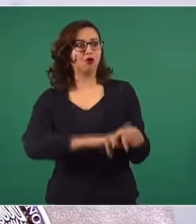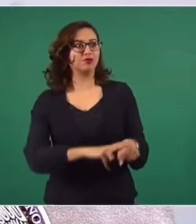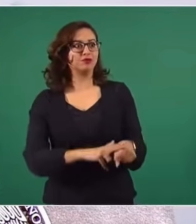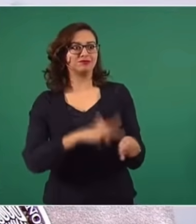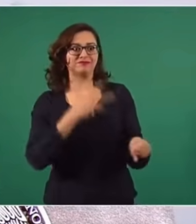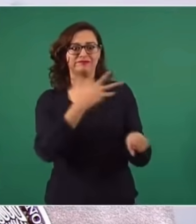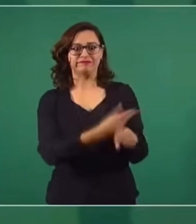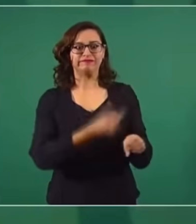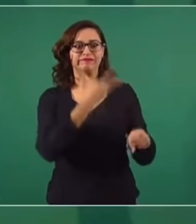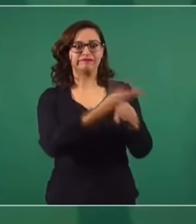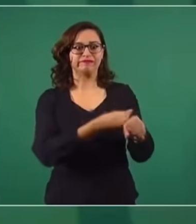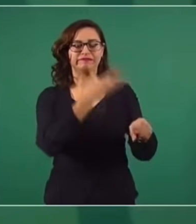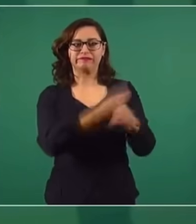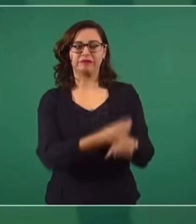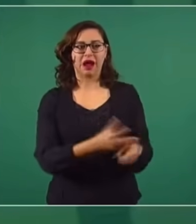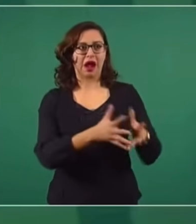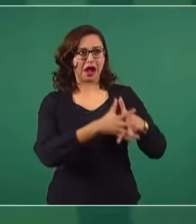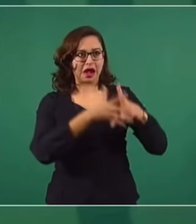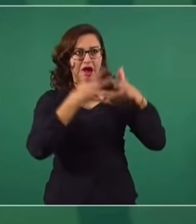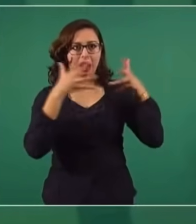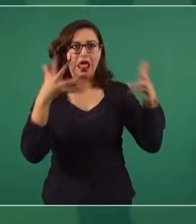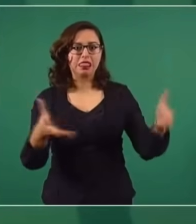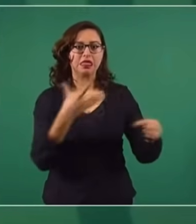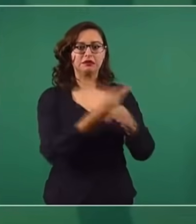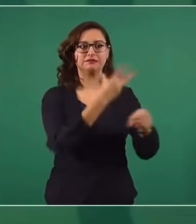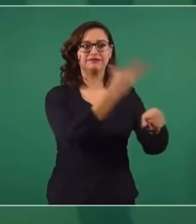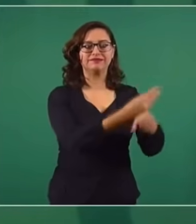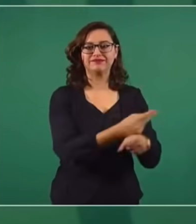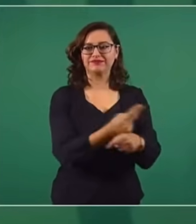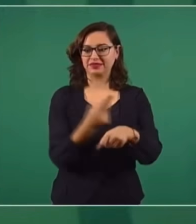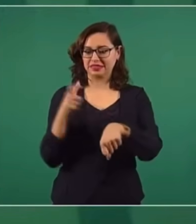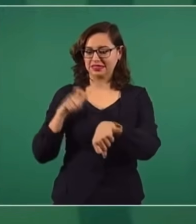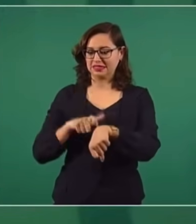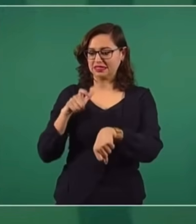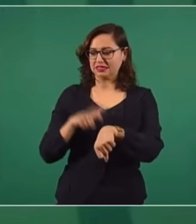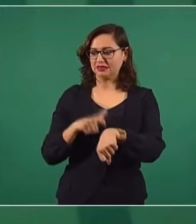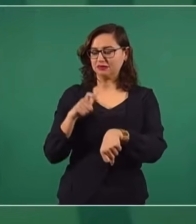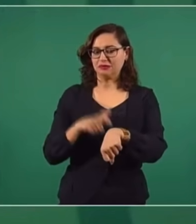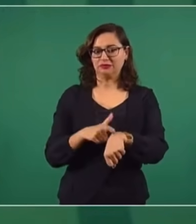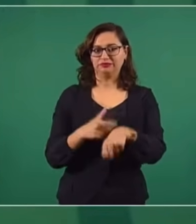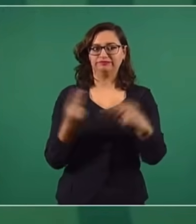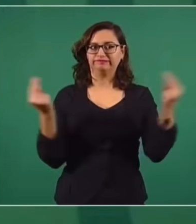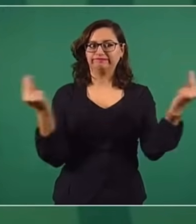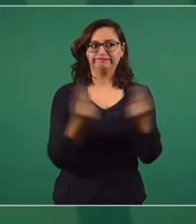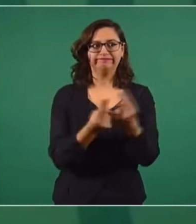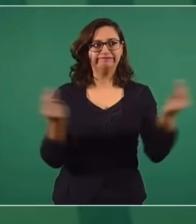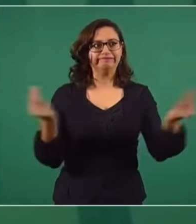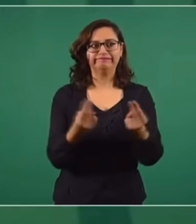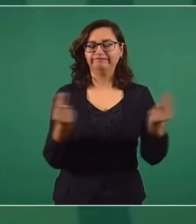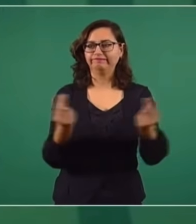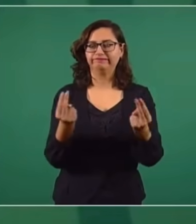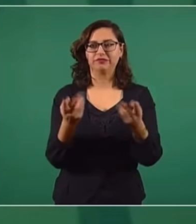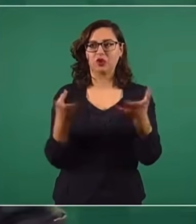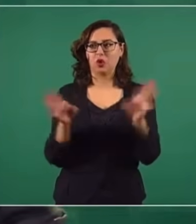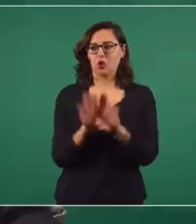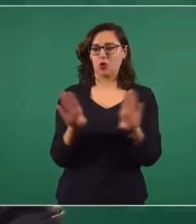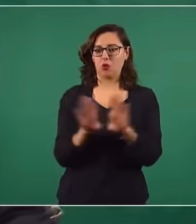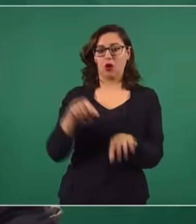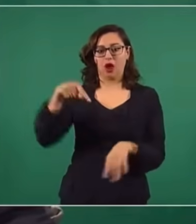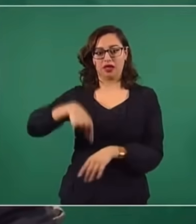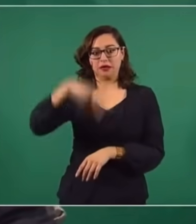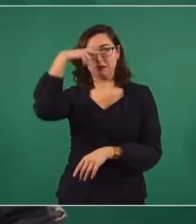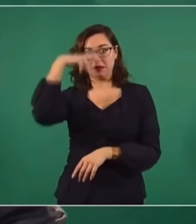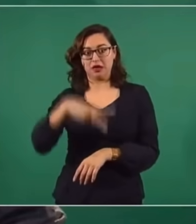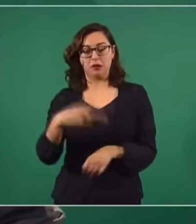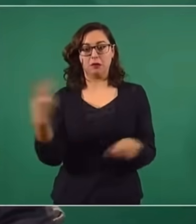capacidades, particularmente las capacidades hospitalarias. En países que teníamos muy deteriorado el sistema de salud, es el caso de México